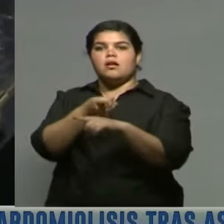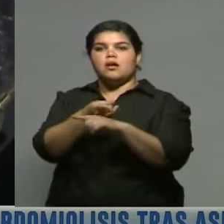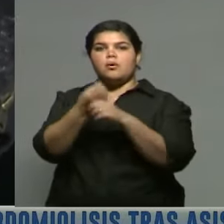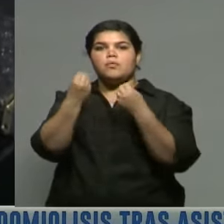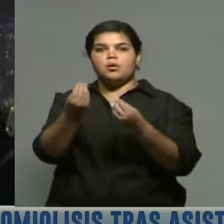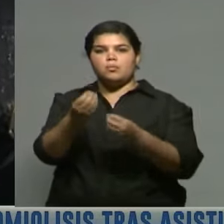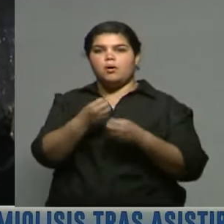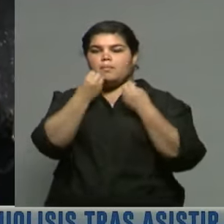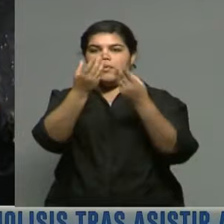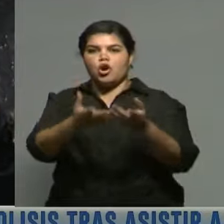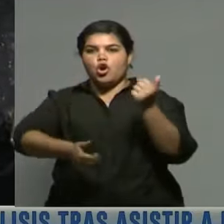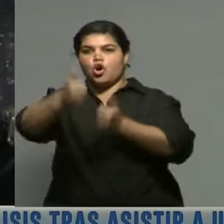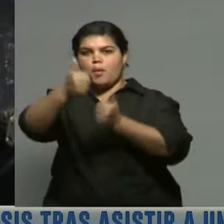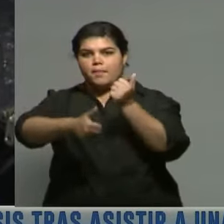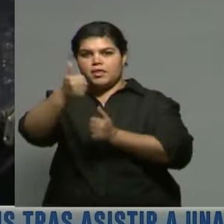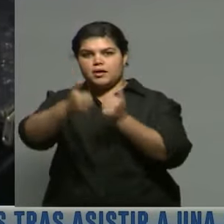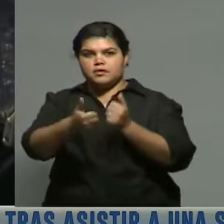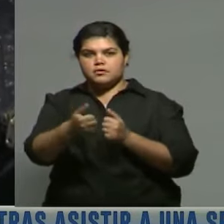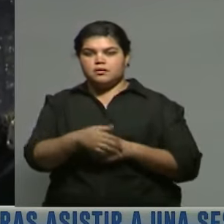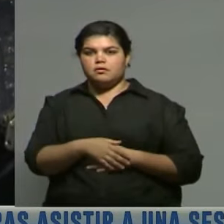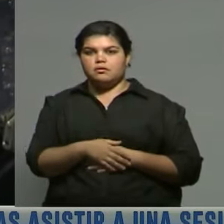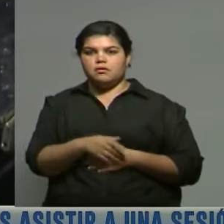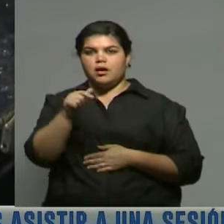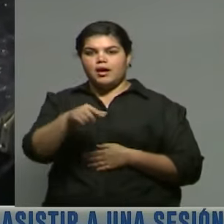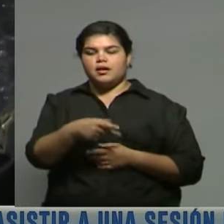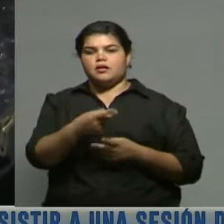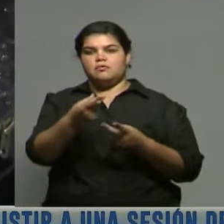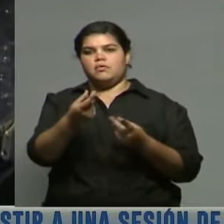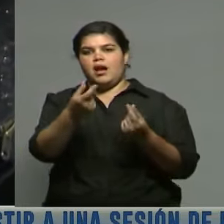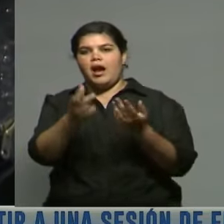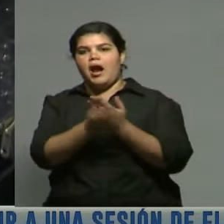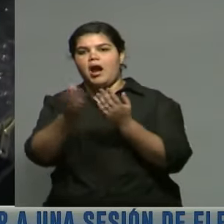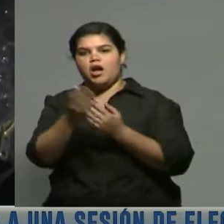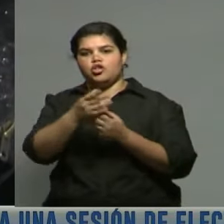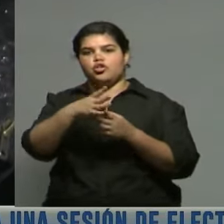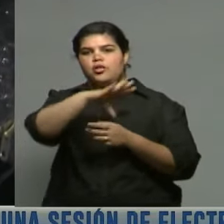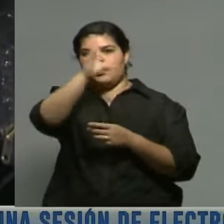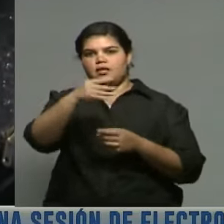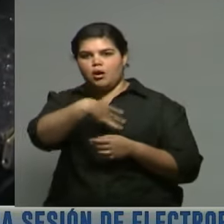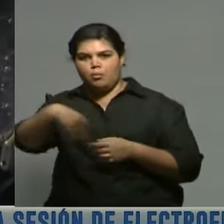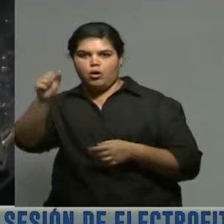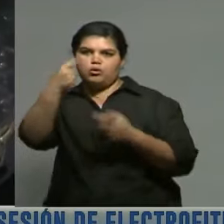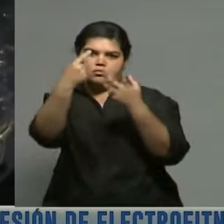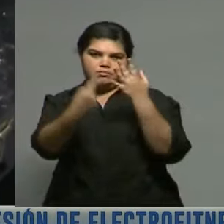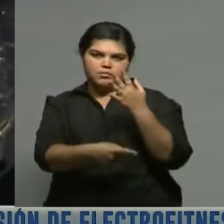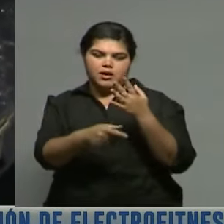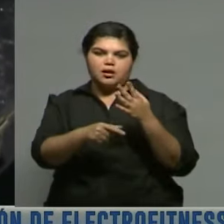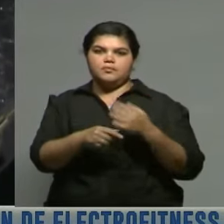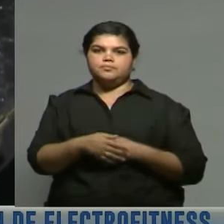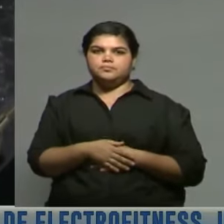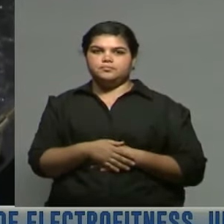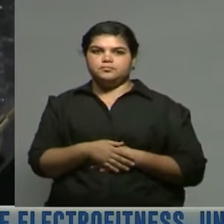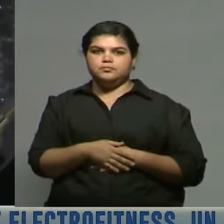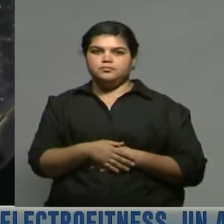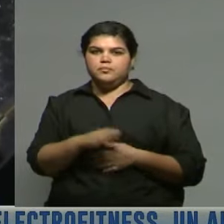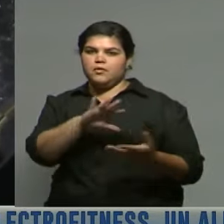inicial para mejorar la competitividad mientras se mejora el costo de transporte y demás elementos que necesitamos en materia de infraestructura. Así que bueno, ese ha